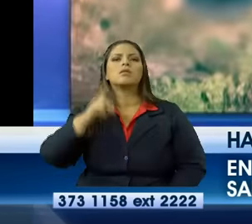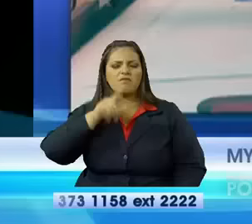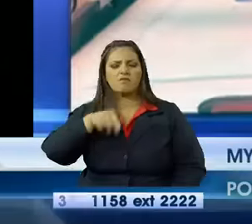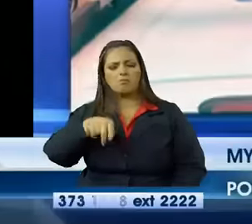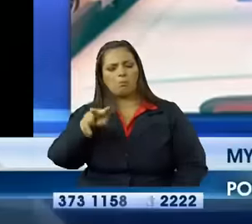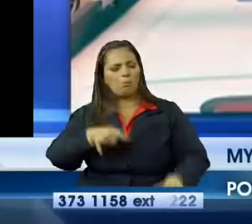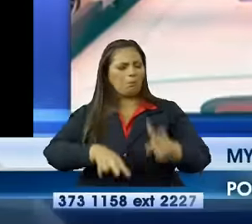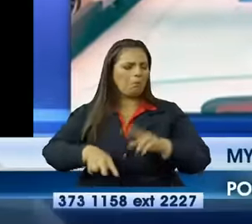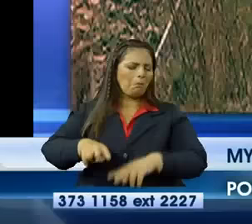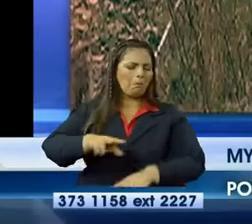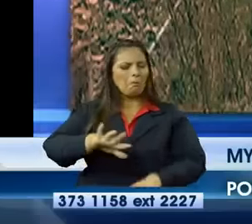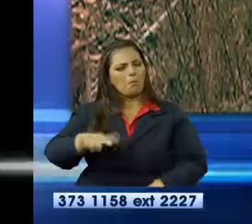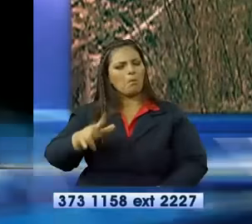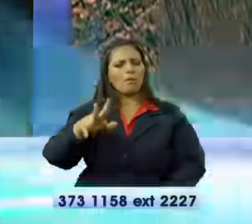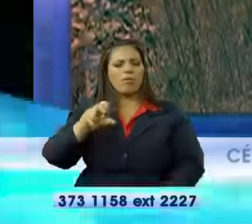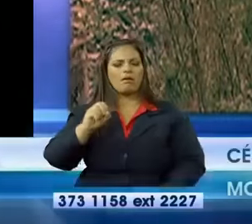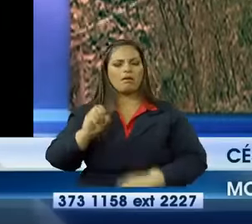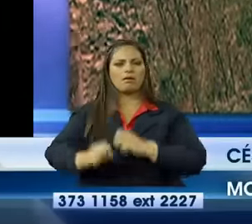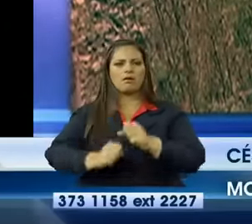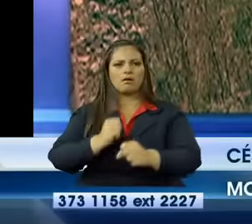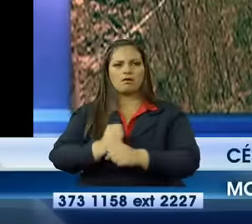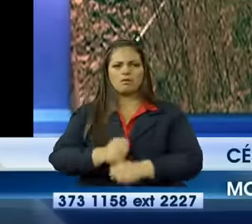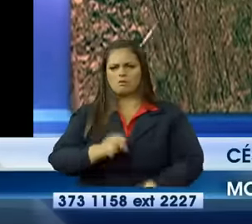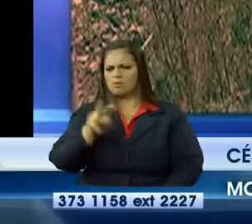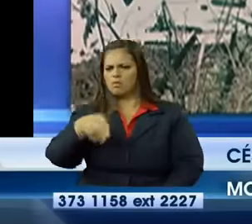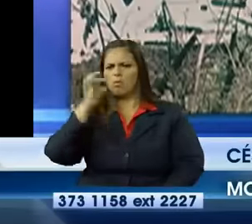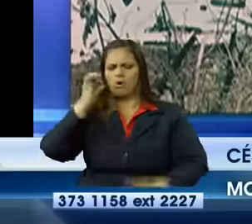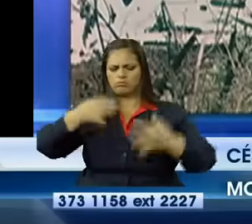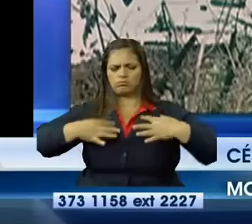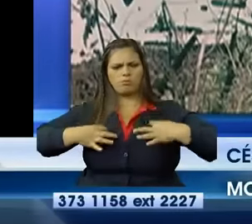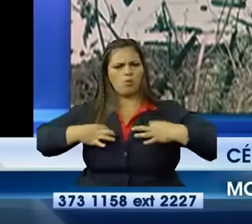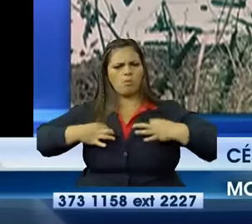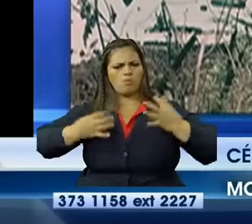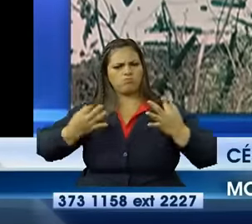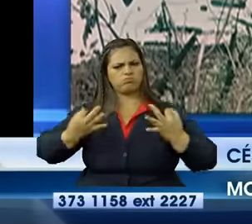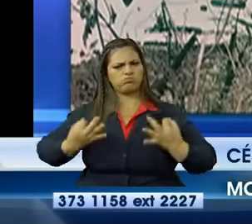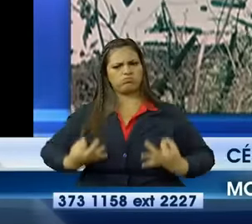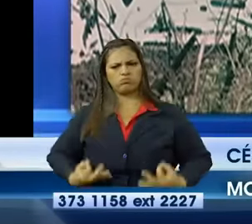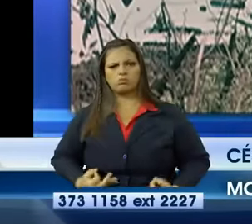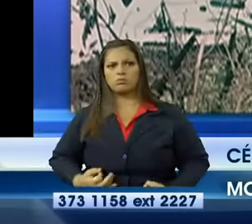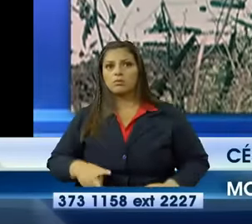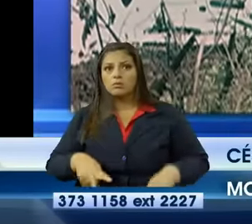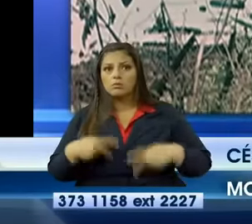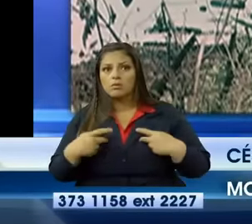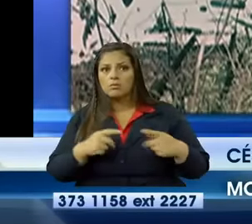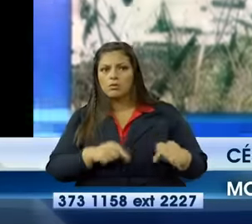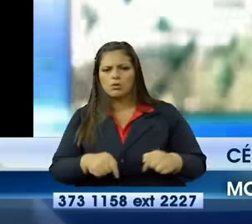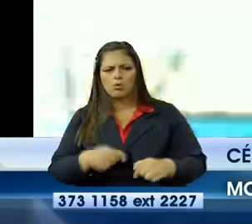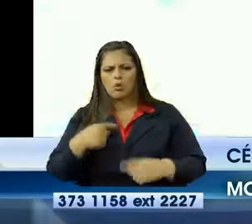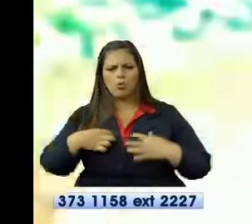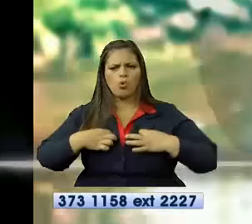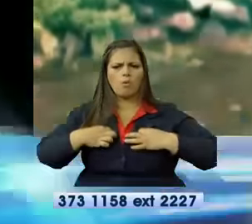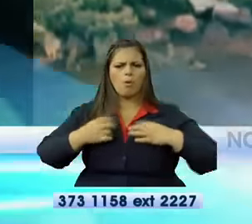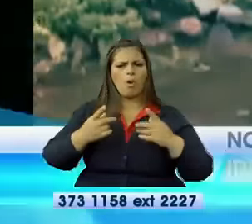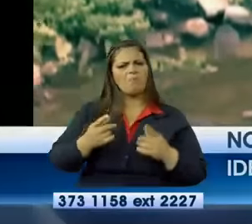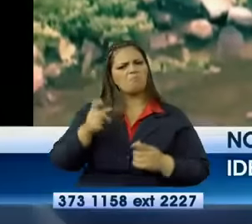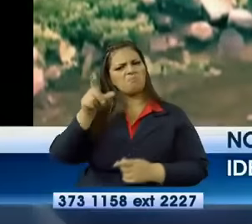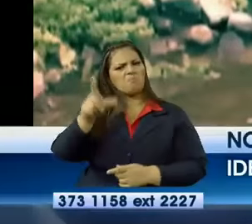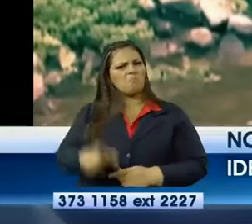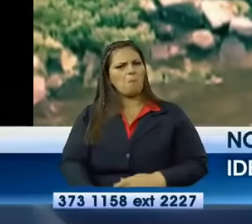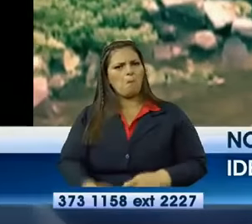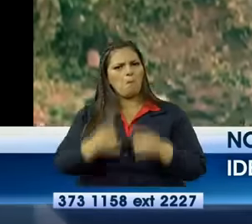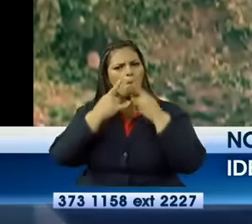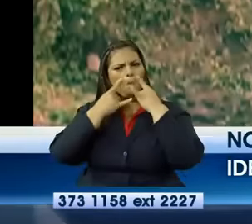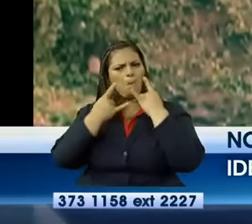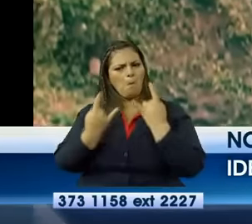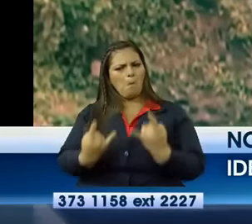La chica parece que es un poco bien vestida. No es de por aquí, como que tiene como de pelucón así. A primeras horas del